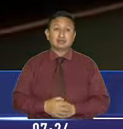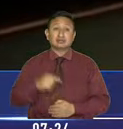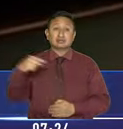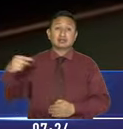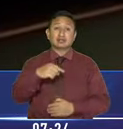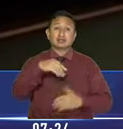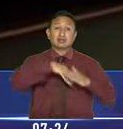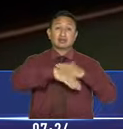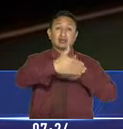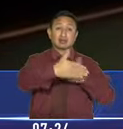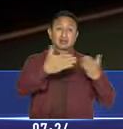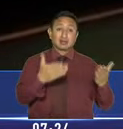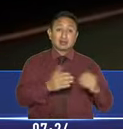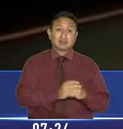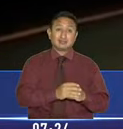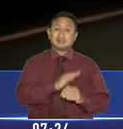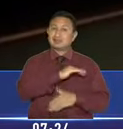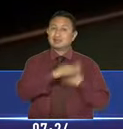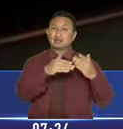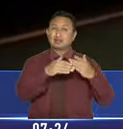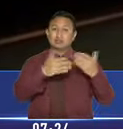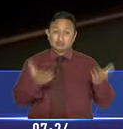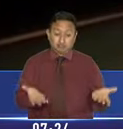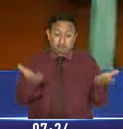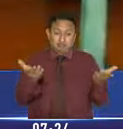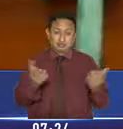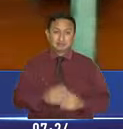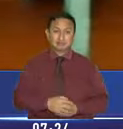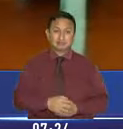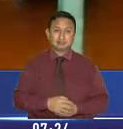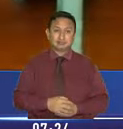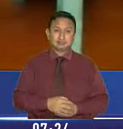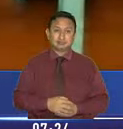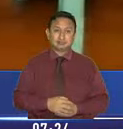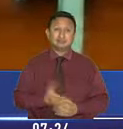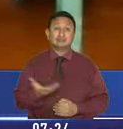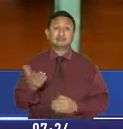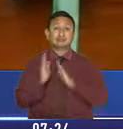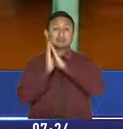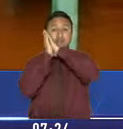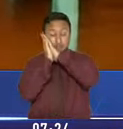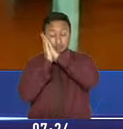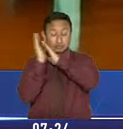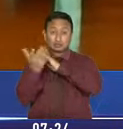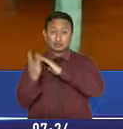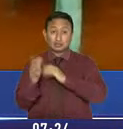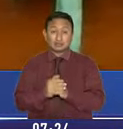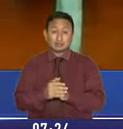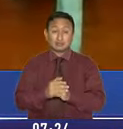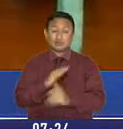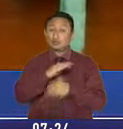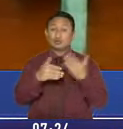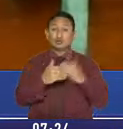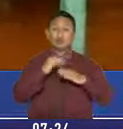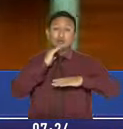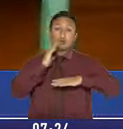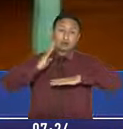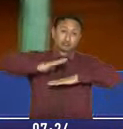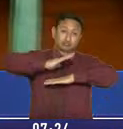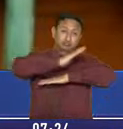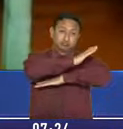colchones se salvaron. No tienen dónde dormir, esos colchones están mojados. No tienen nada, todo se les ha dañado. A ver si que